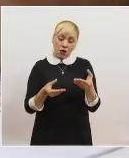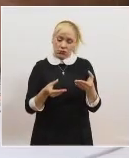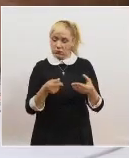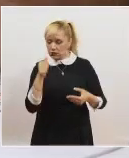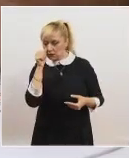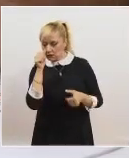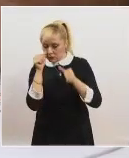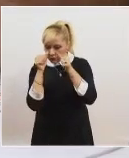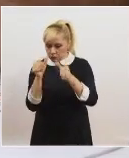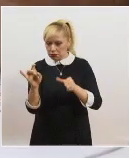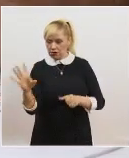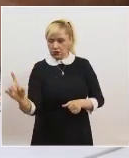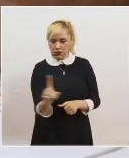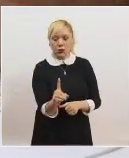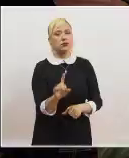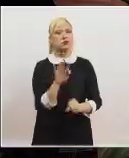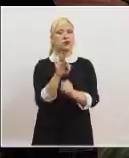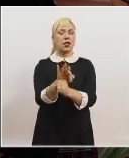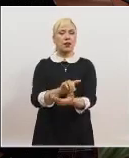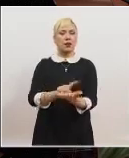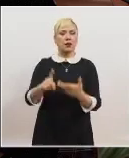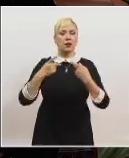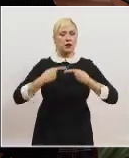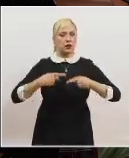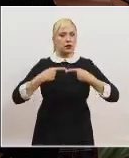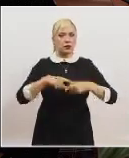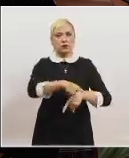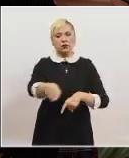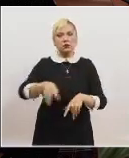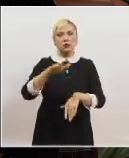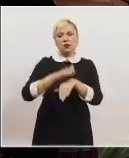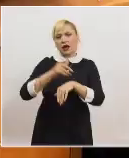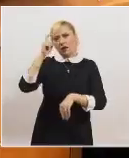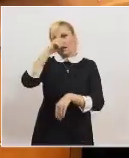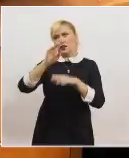sentencias que protejan los derechos de las personas en situación de movilidad.